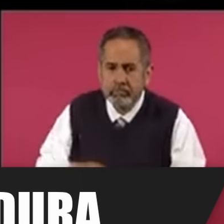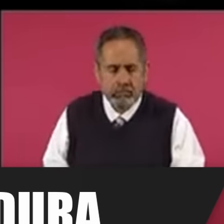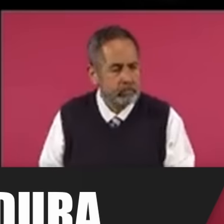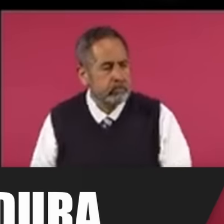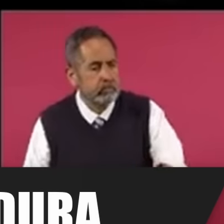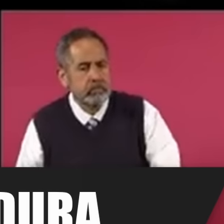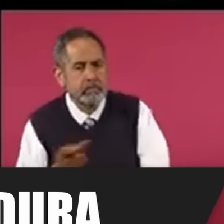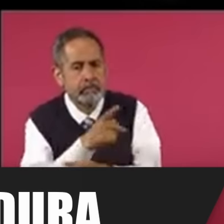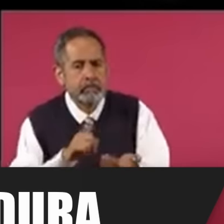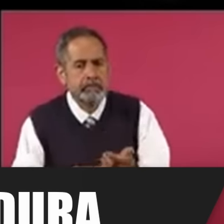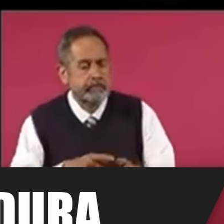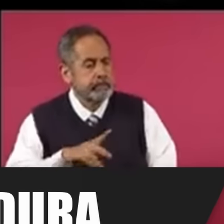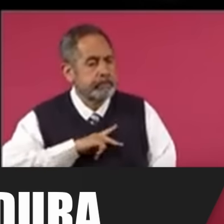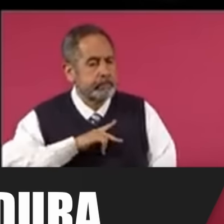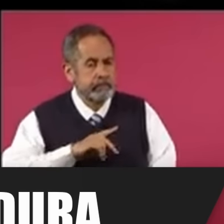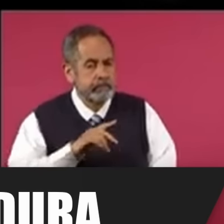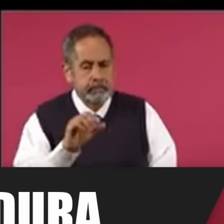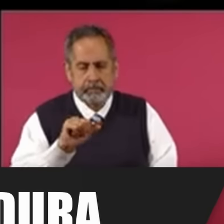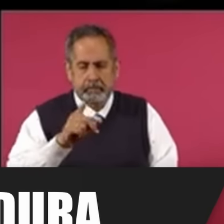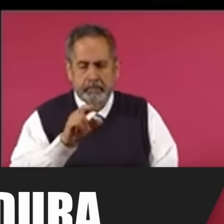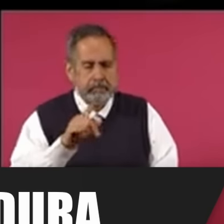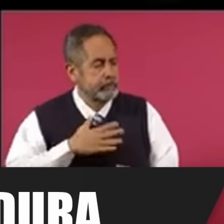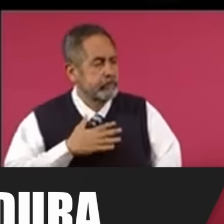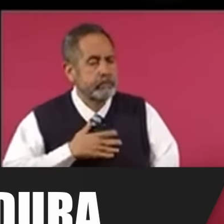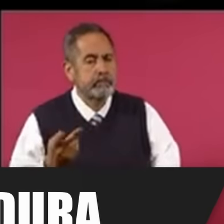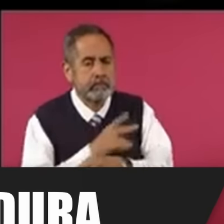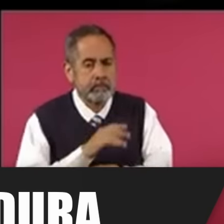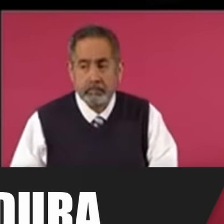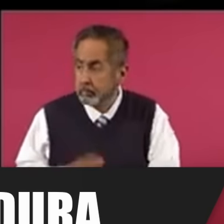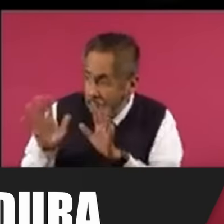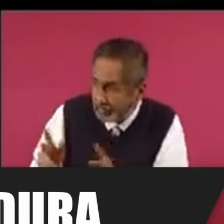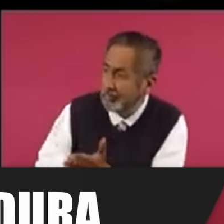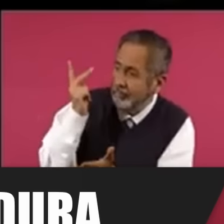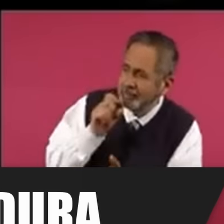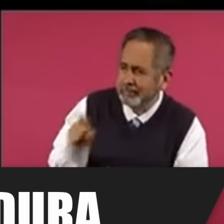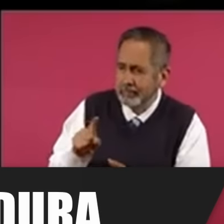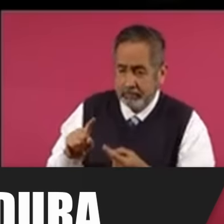los amparos de mi cliente? ¿Otra vez? Pues si ya tiene un amparo del amparo.